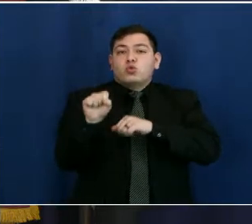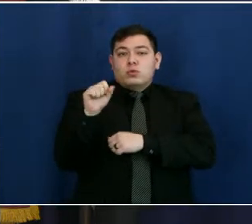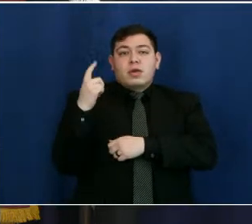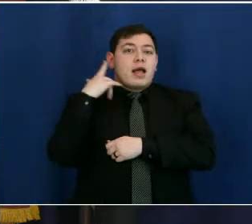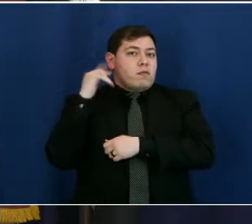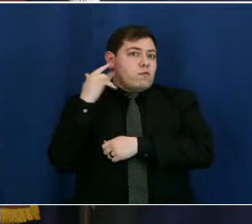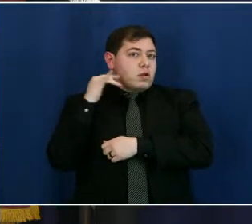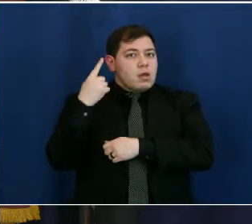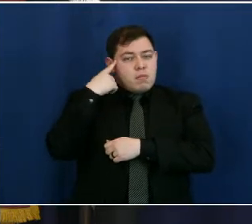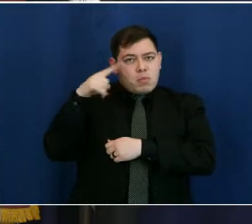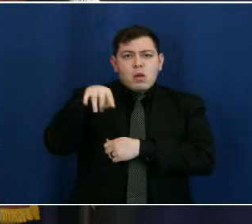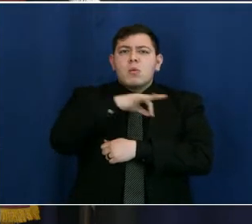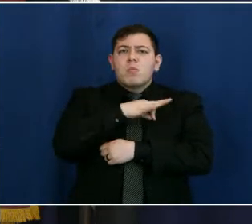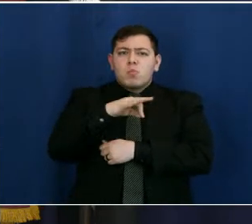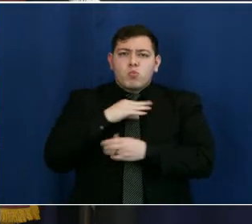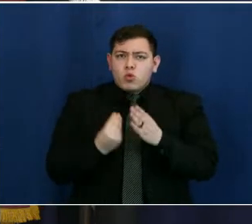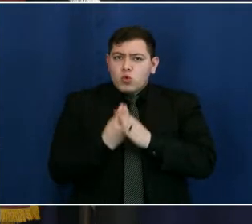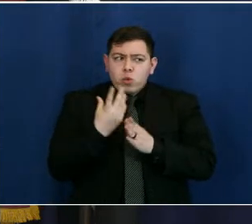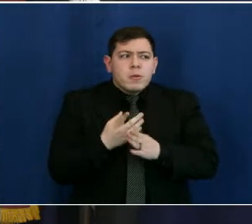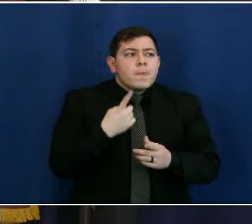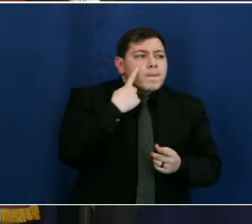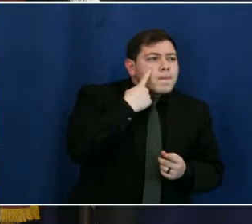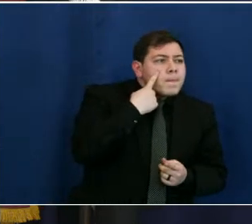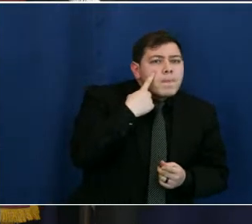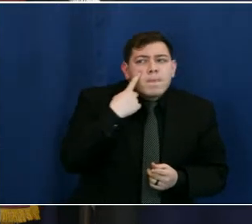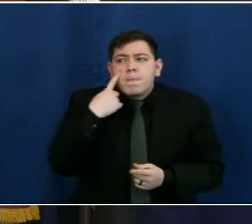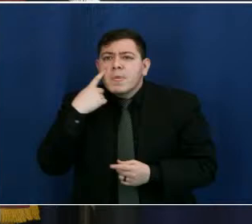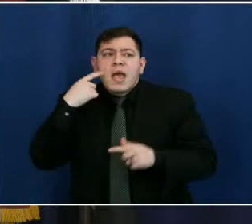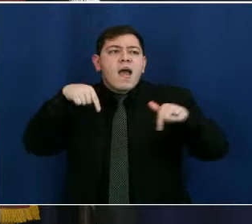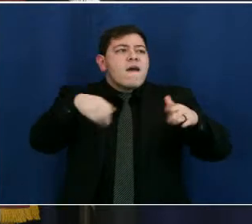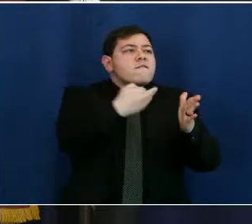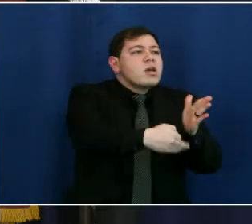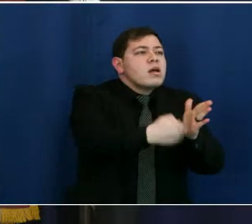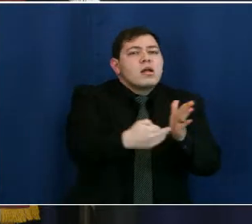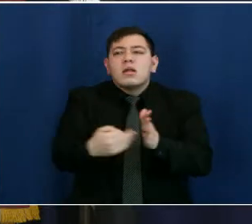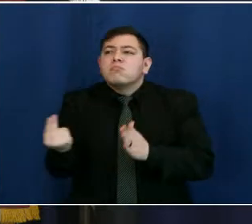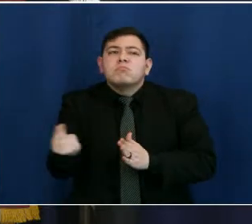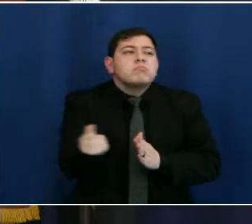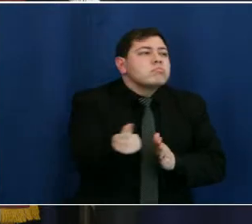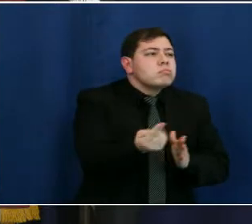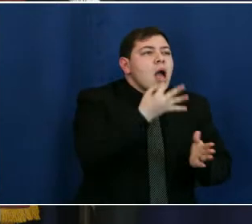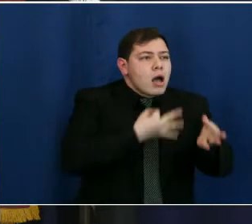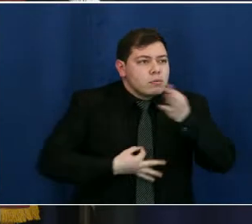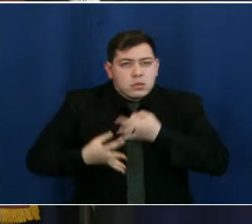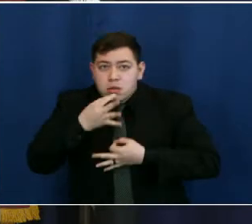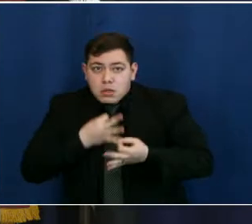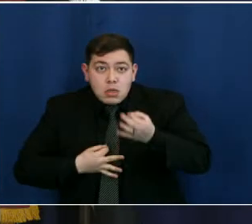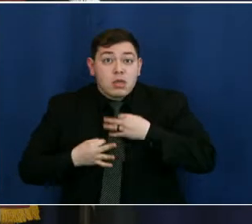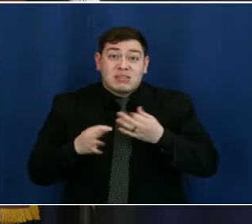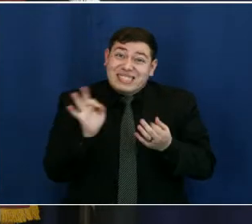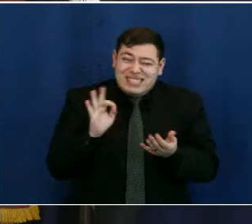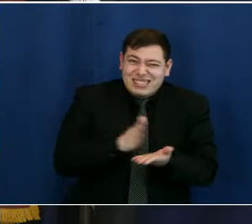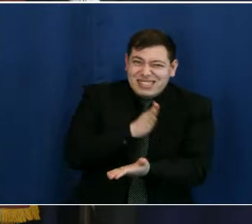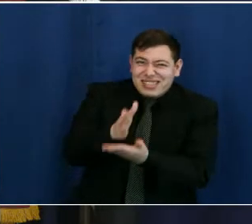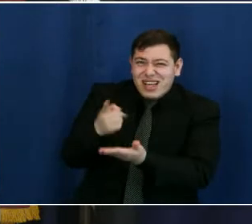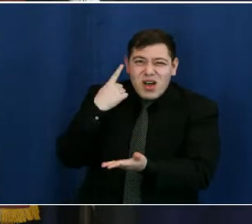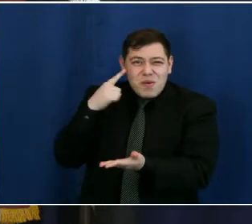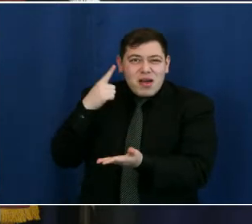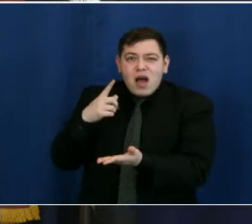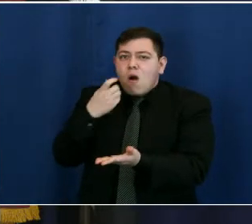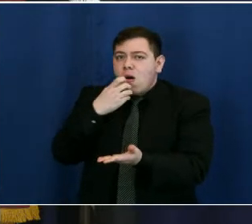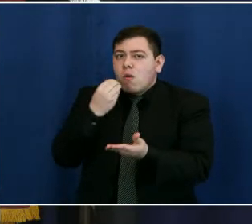porque estamos viendo qué es lo que necesitan las personas, entonces vamos a ir ya sea a los lugares donde la gente va a recoger su comida, a los